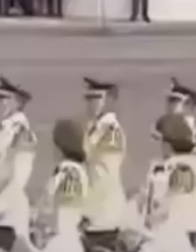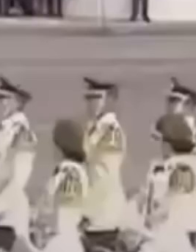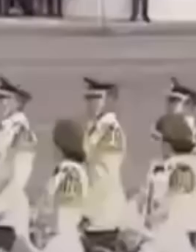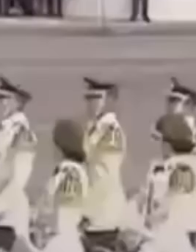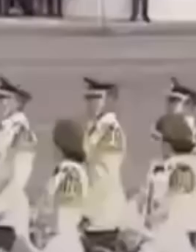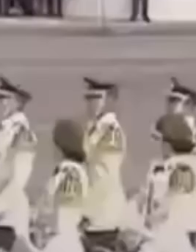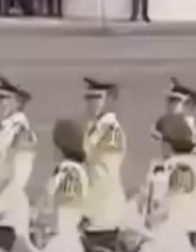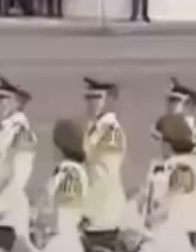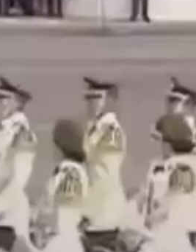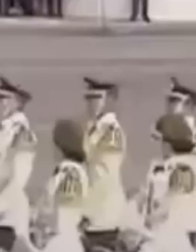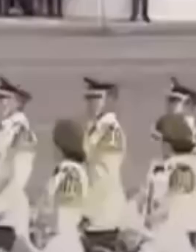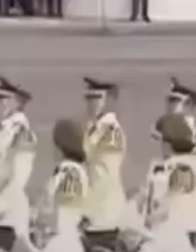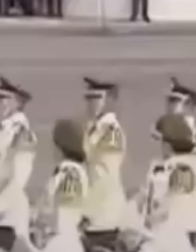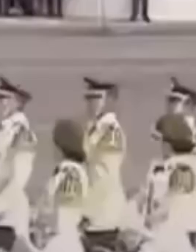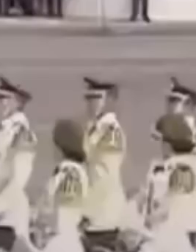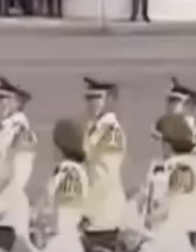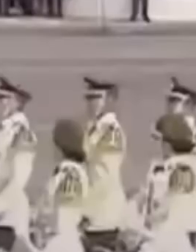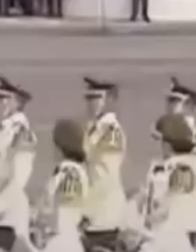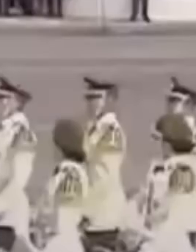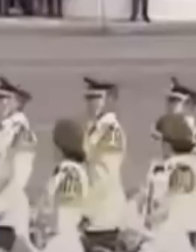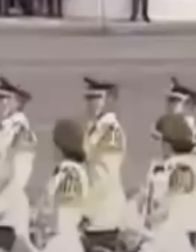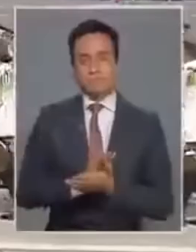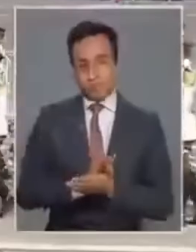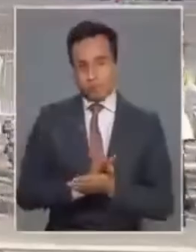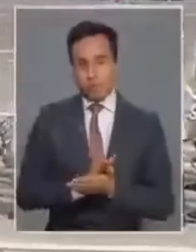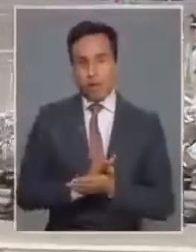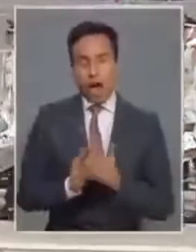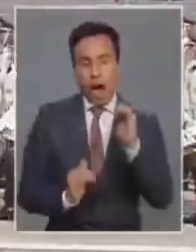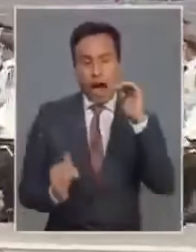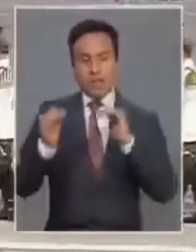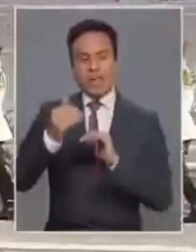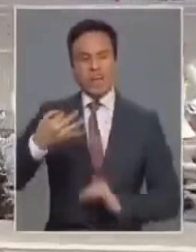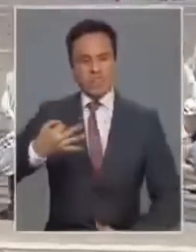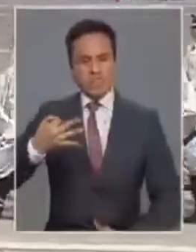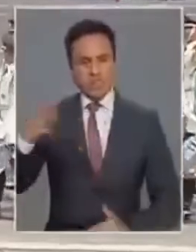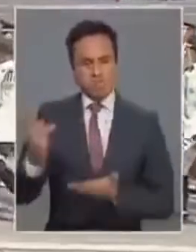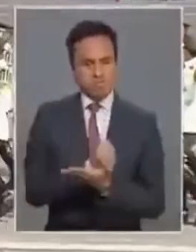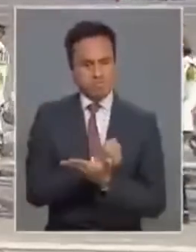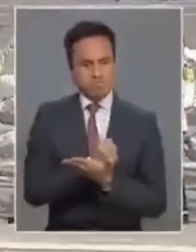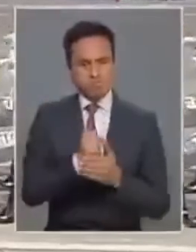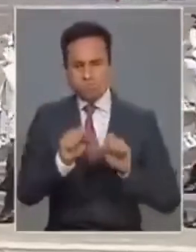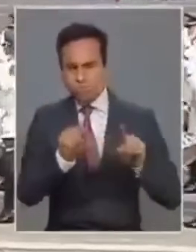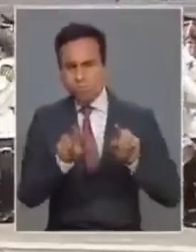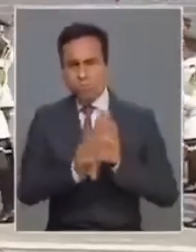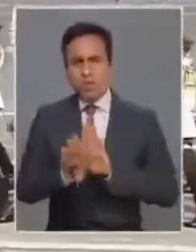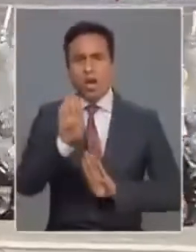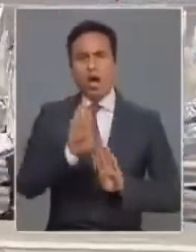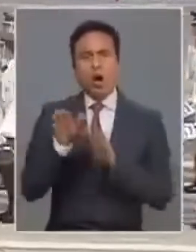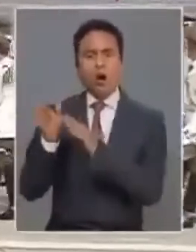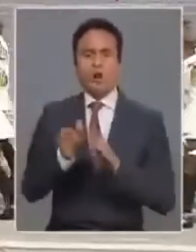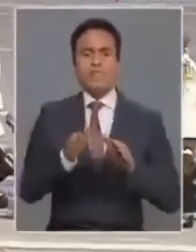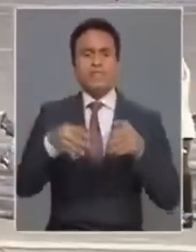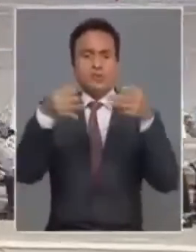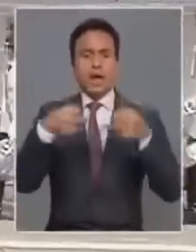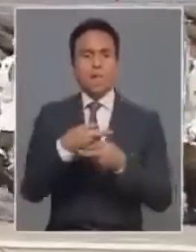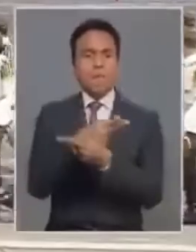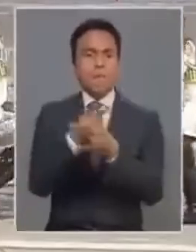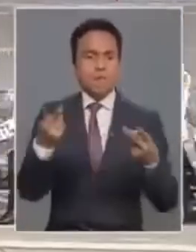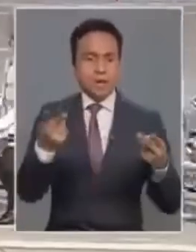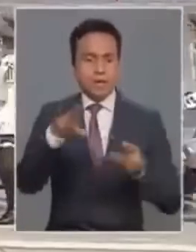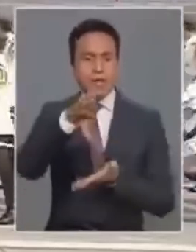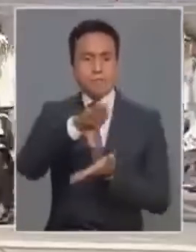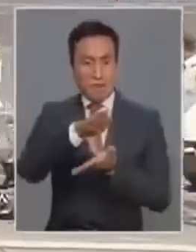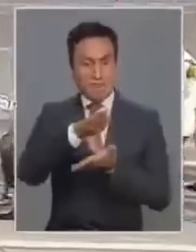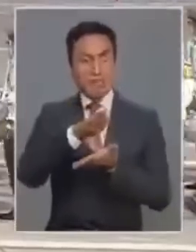ya sabemos. Tenía esa duda, me iba a quedar con esa duda después, así que no, señora, mejor busca. La alta efectividad, ya que velar por el orden y la seguridad pública del